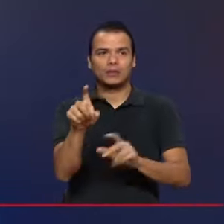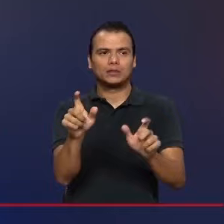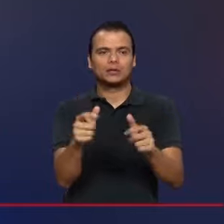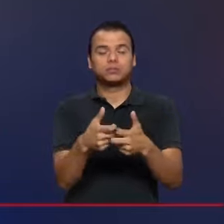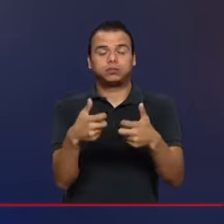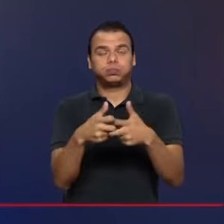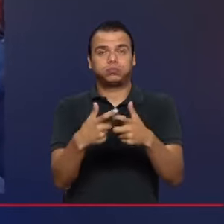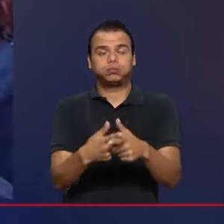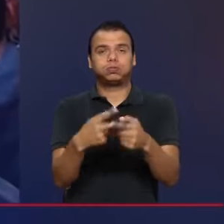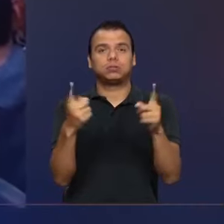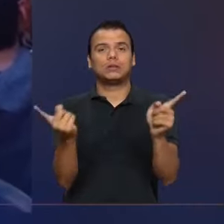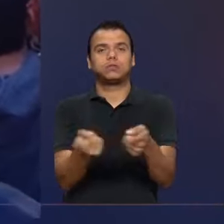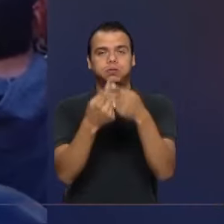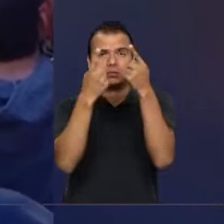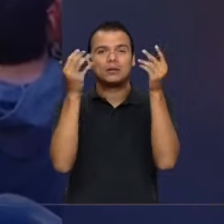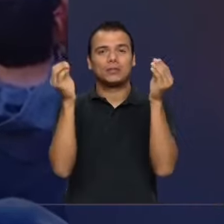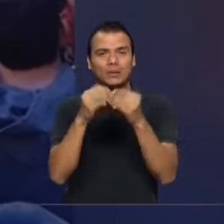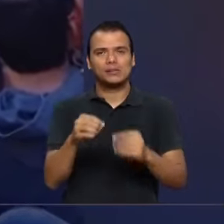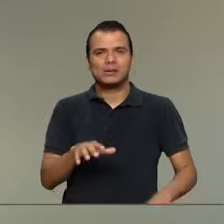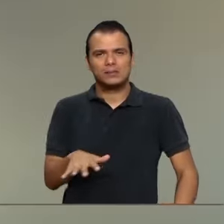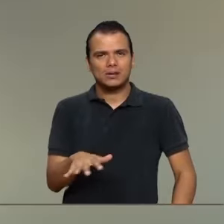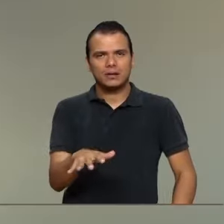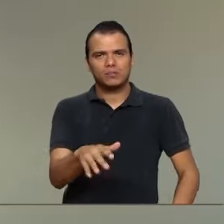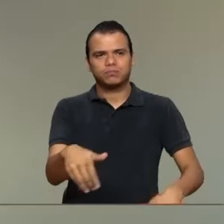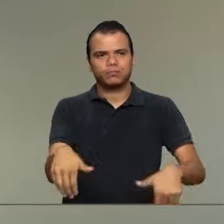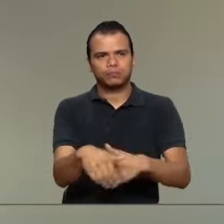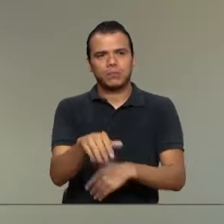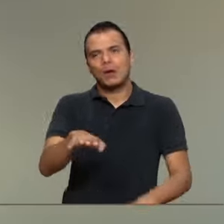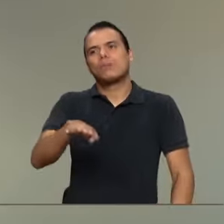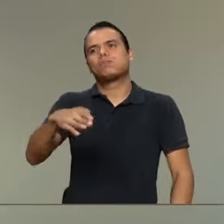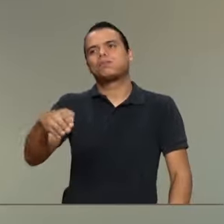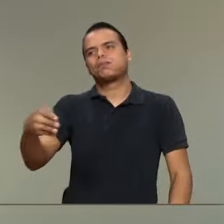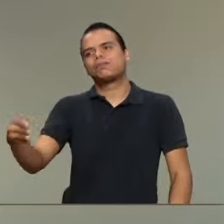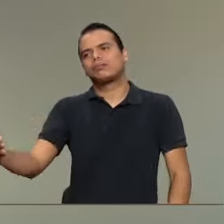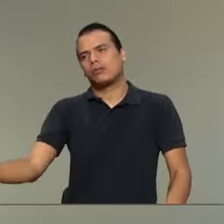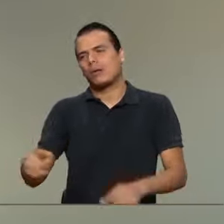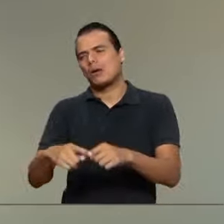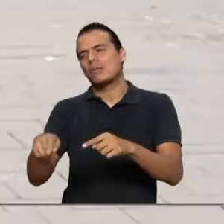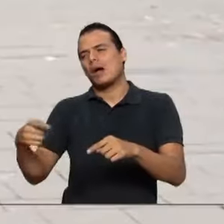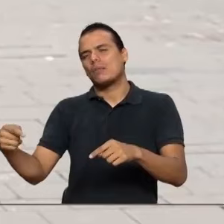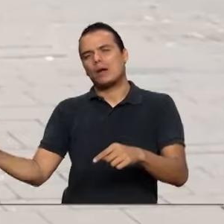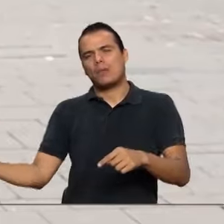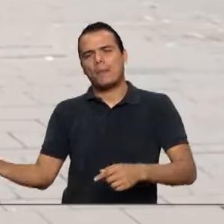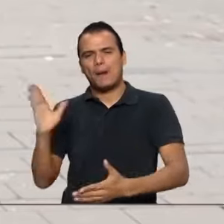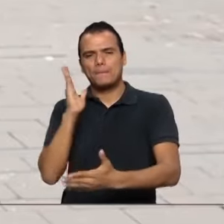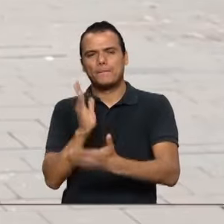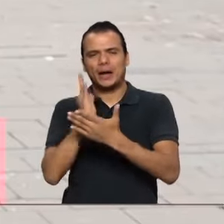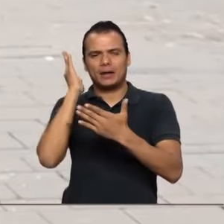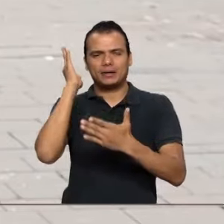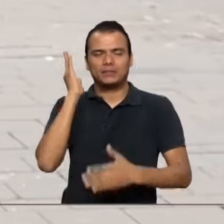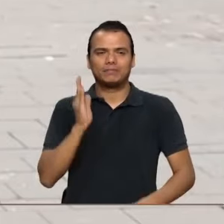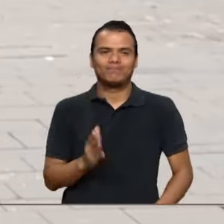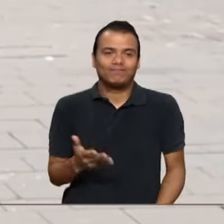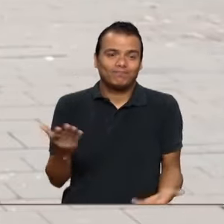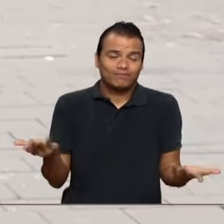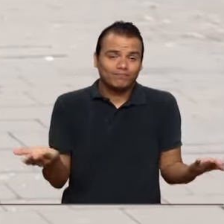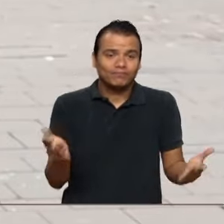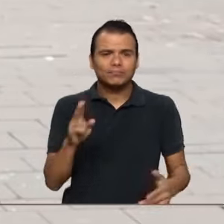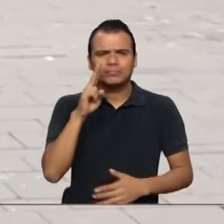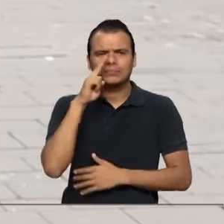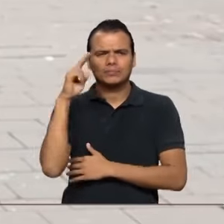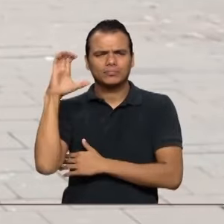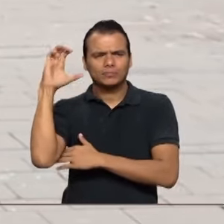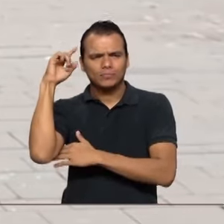de la vía habrían causado la tragedia. Hemos vivido muy olvidados por parte del Estado